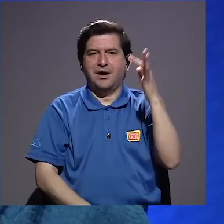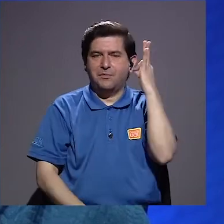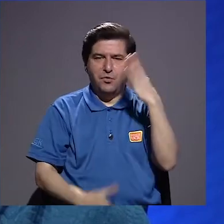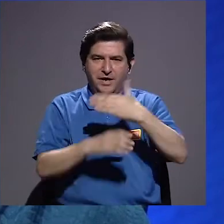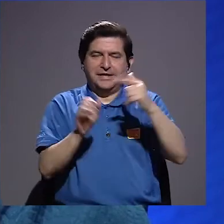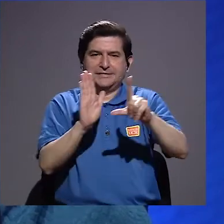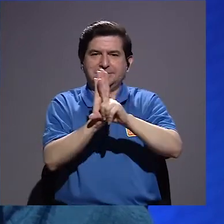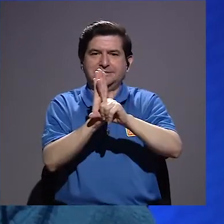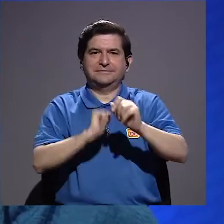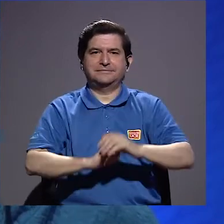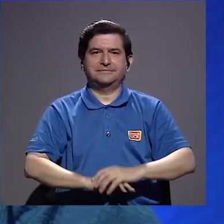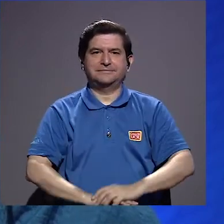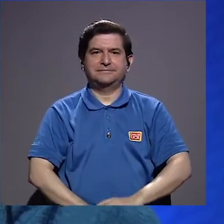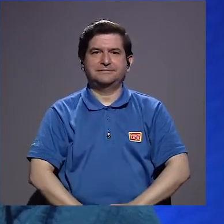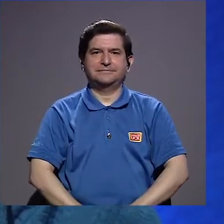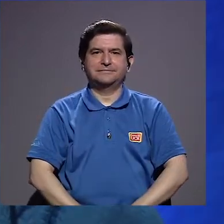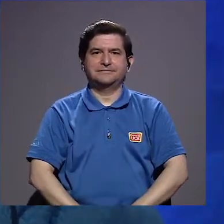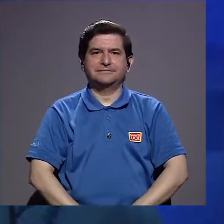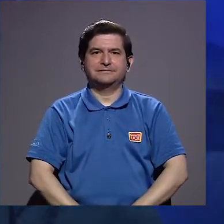regresamos aquí en Mujeres de Ley.